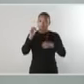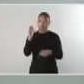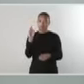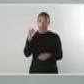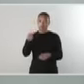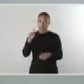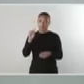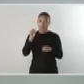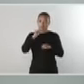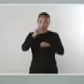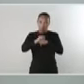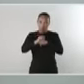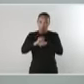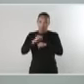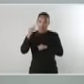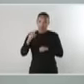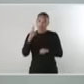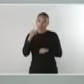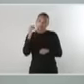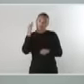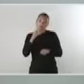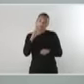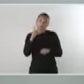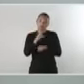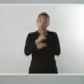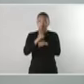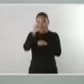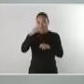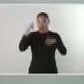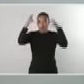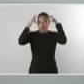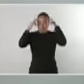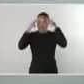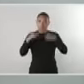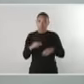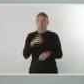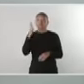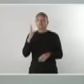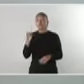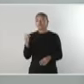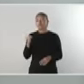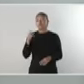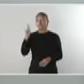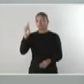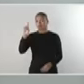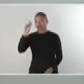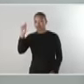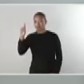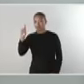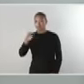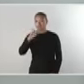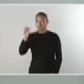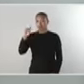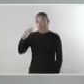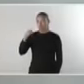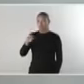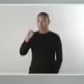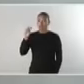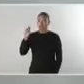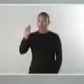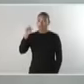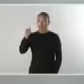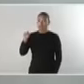quedan dos invitados a la coronación quiero decirles amigo cinco de junio PRD los tres ejes de Valdez